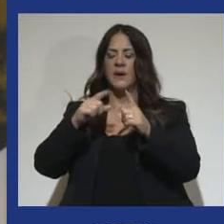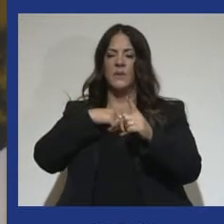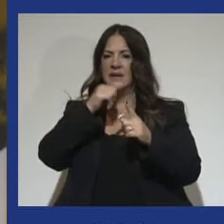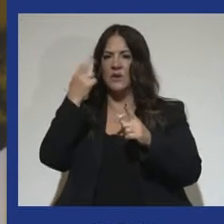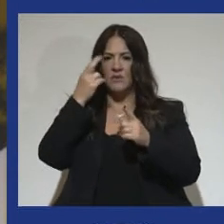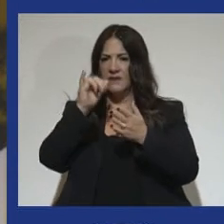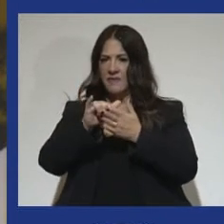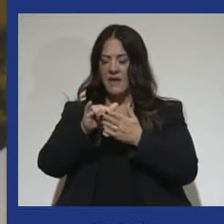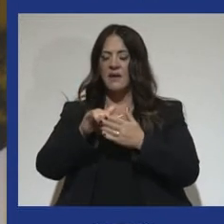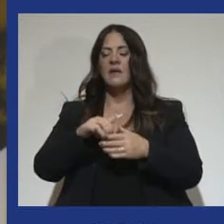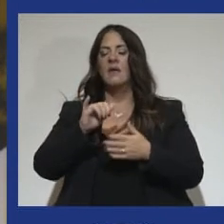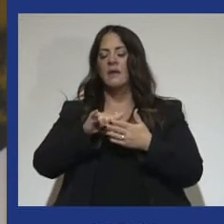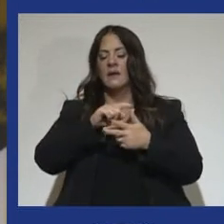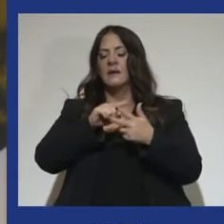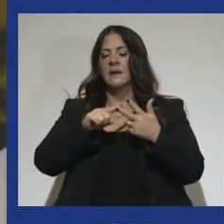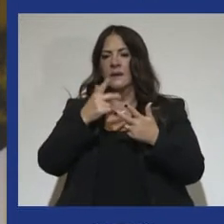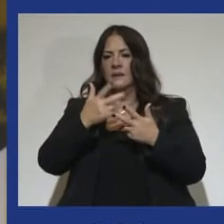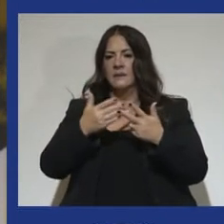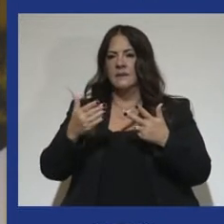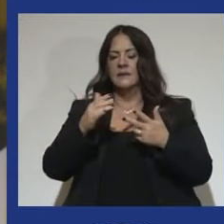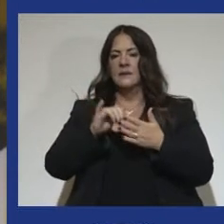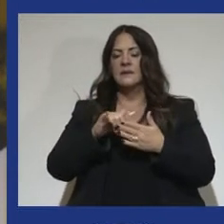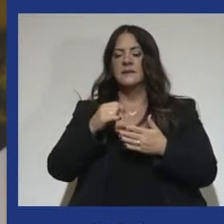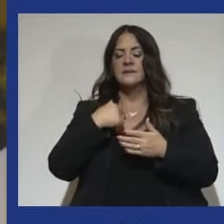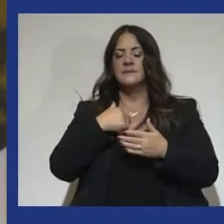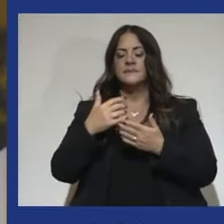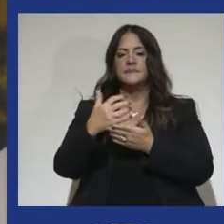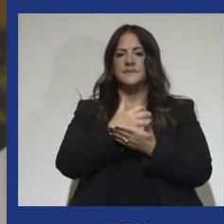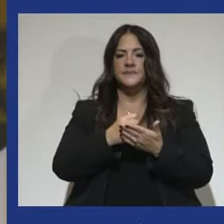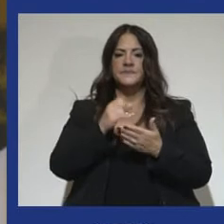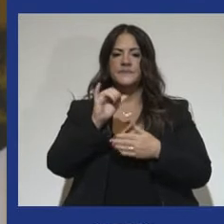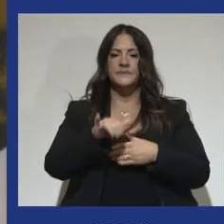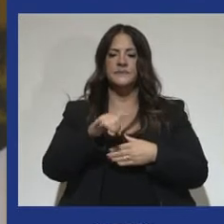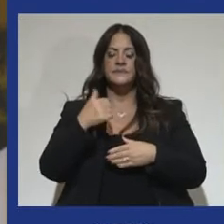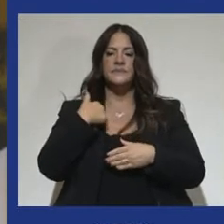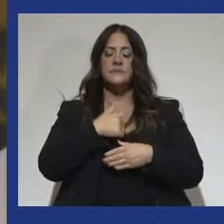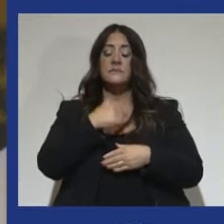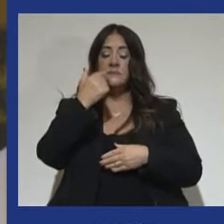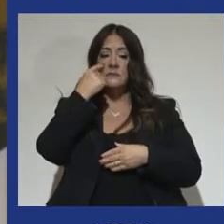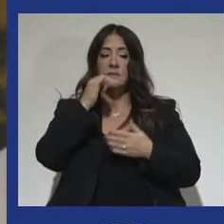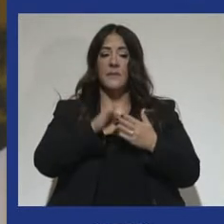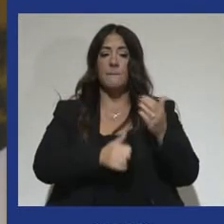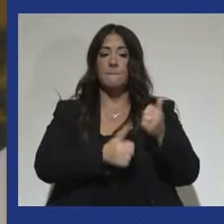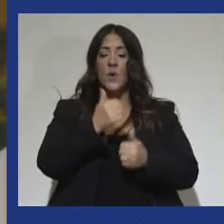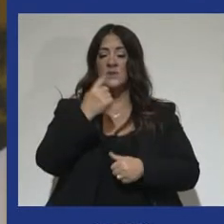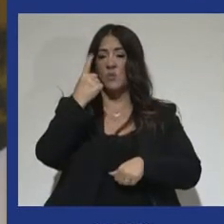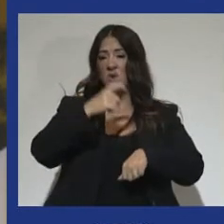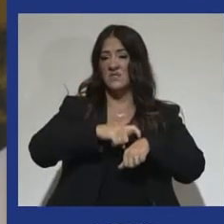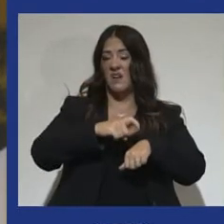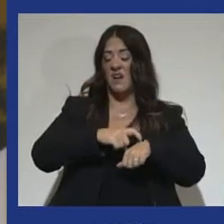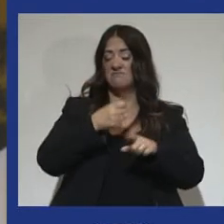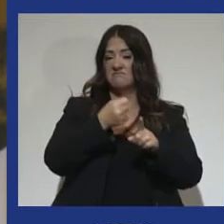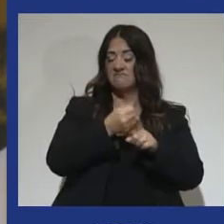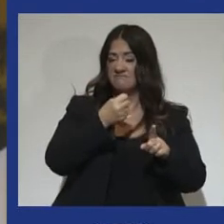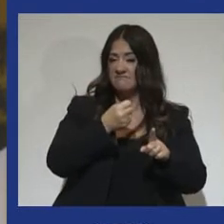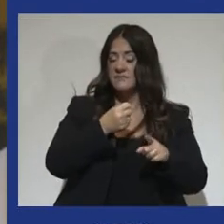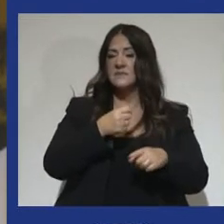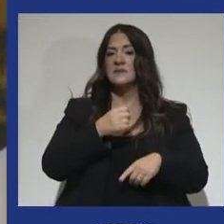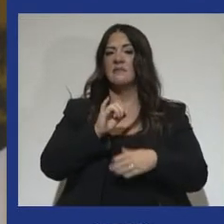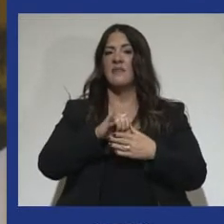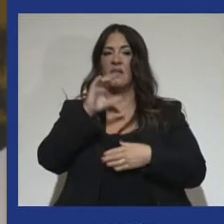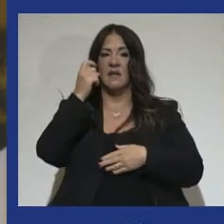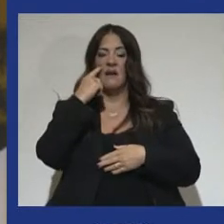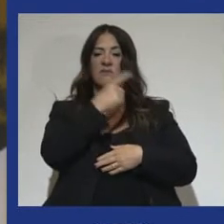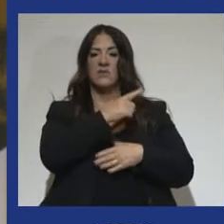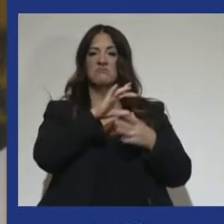que no habíamos pronosticado son las tres cosas que impulsan los ingresos y si pensamos que principalmente es